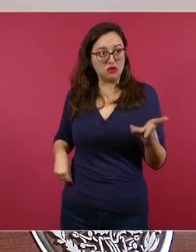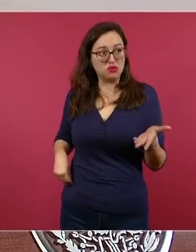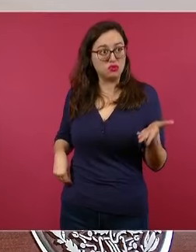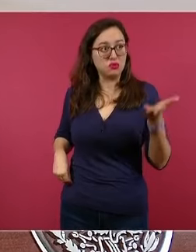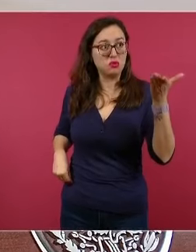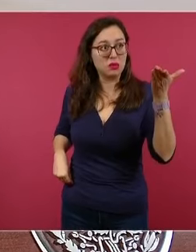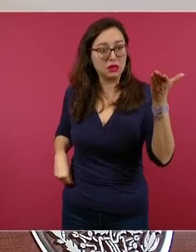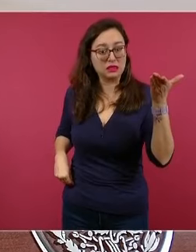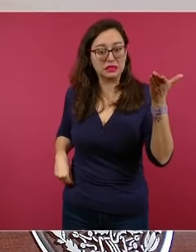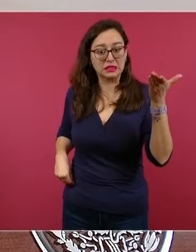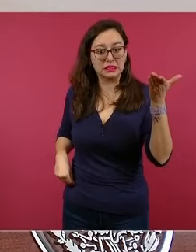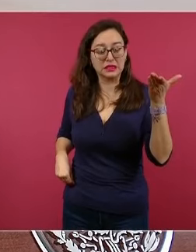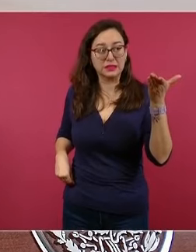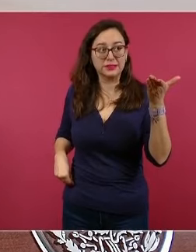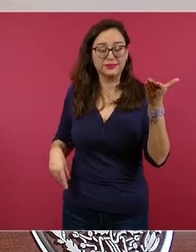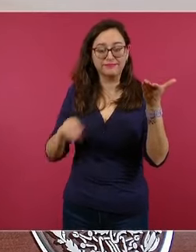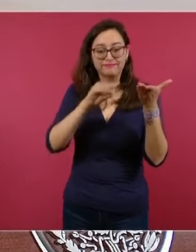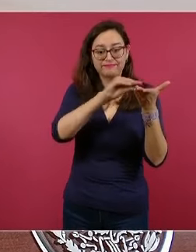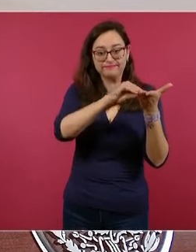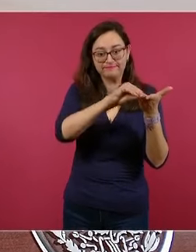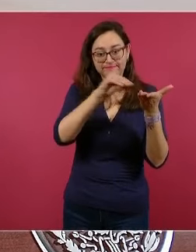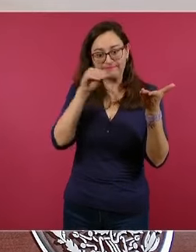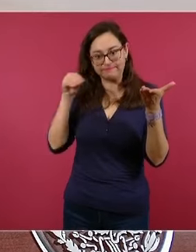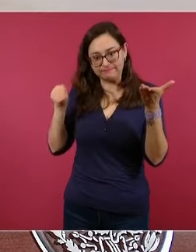comida se come